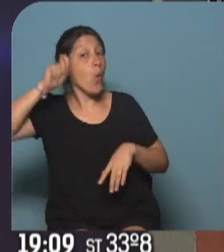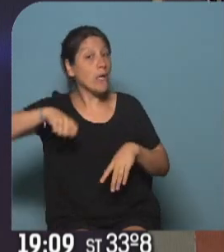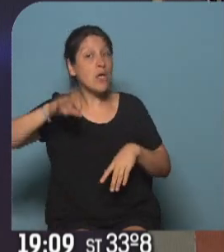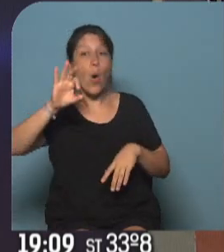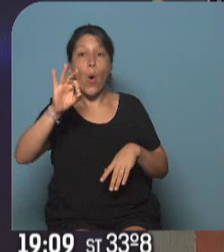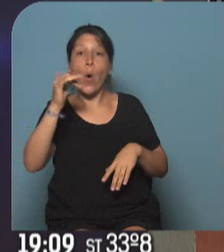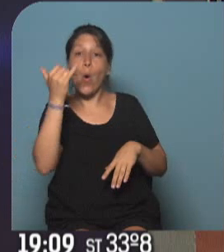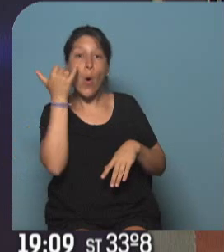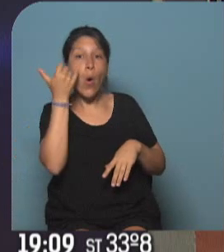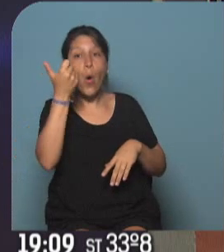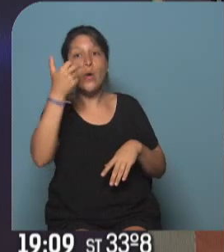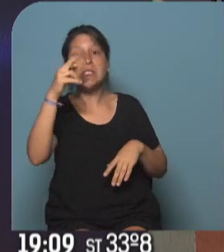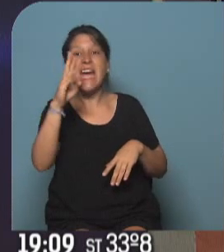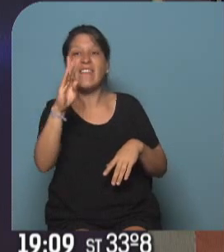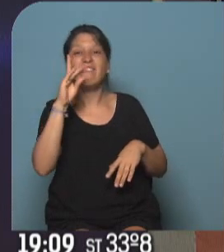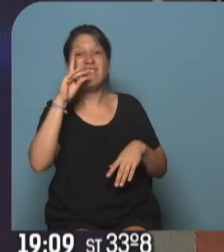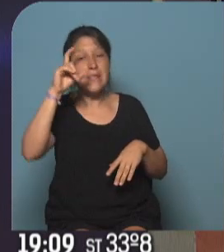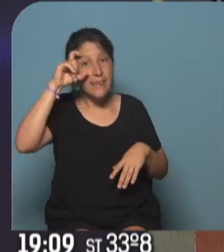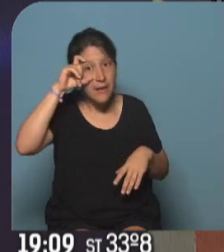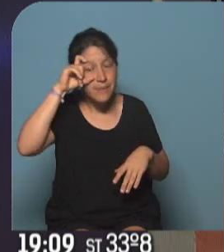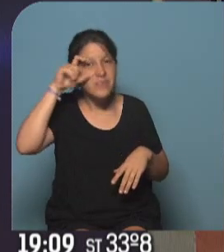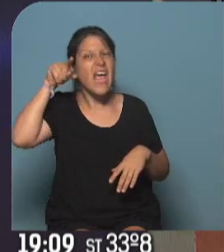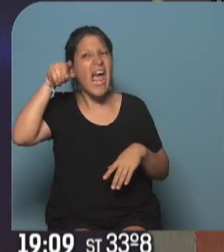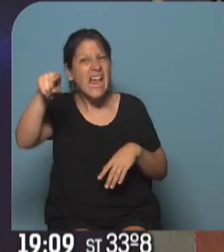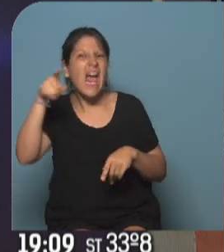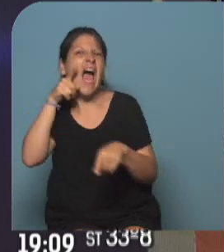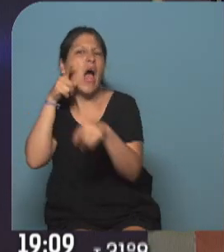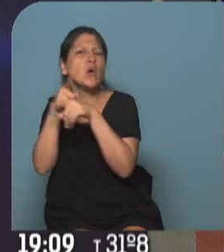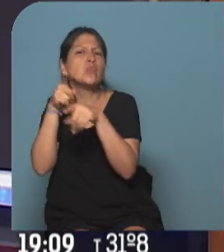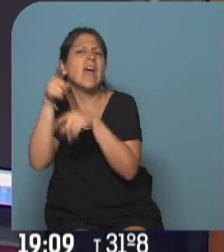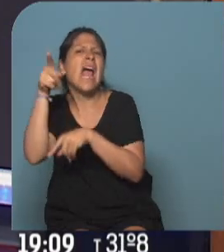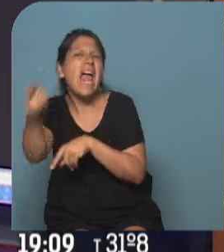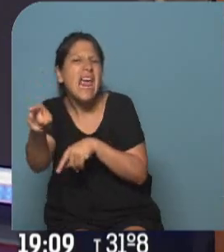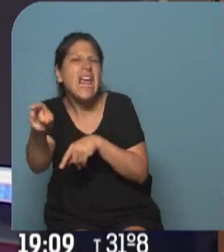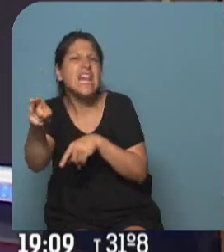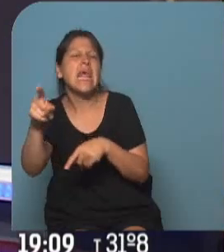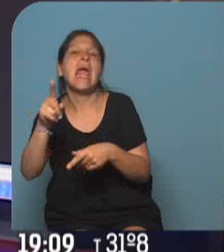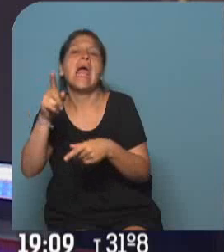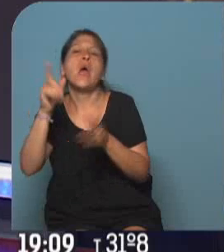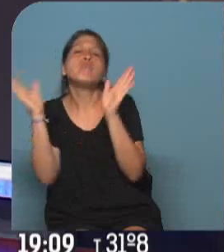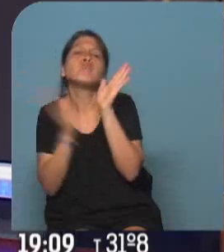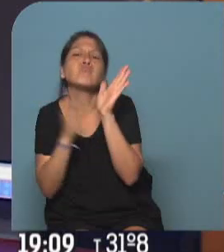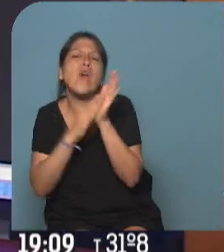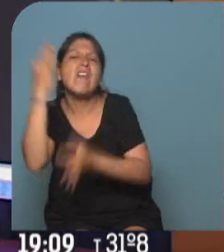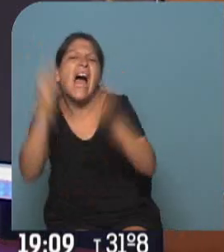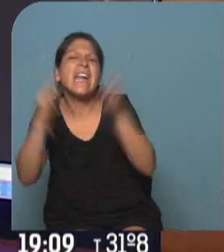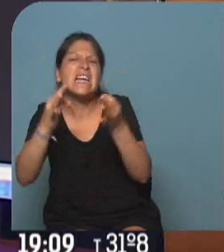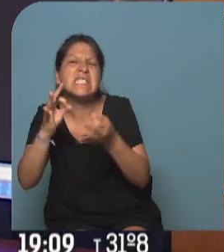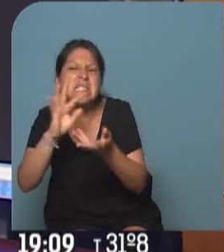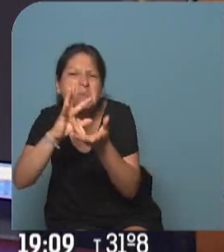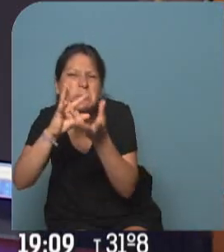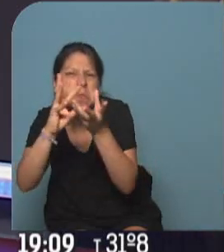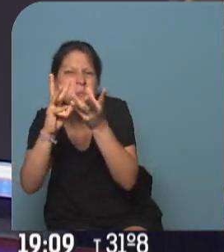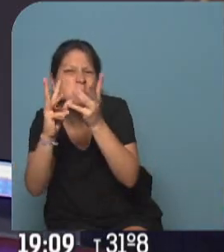Ollarvide manipuló el peritaje contable para sobreseer al matrimonio Kirchner en una causa por enriquecimiento ilícito. Recordemos que